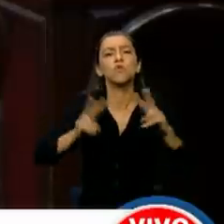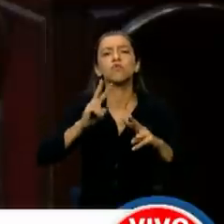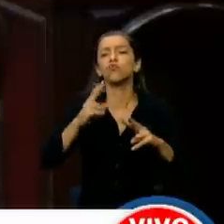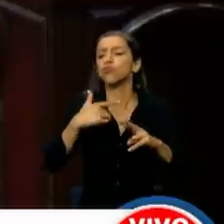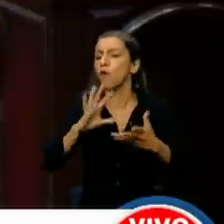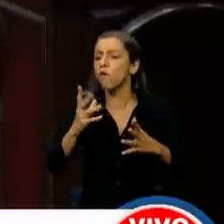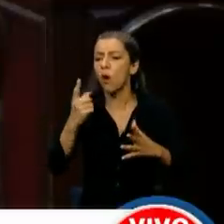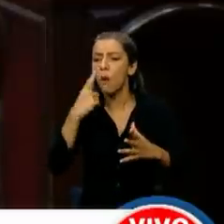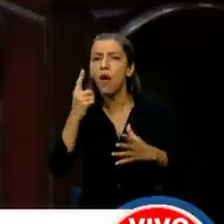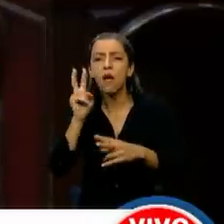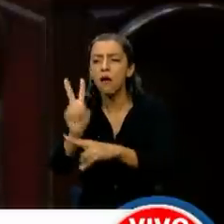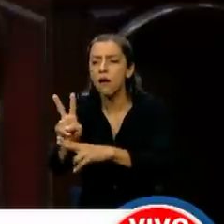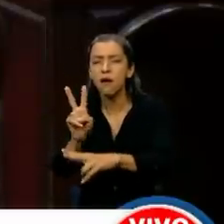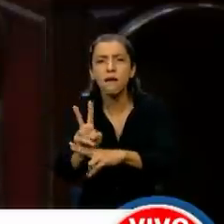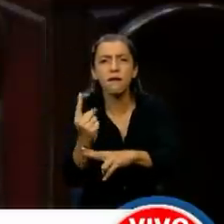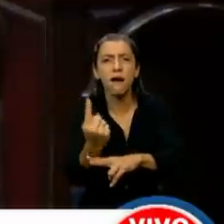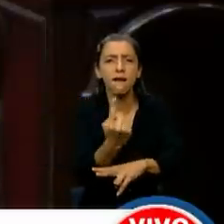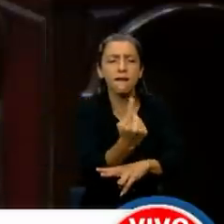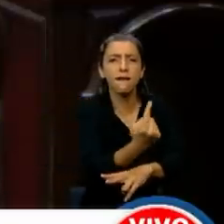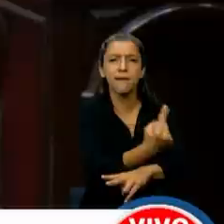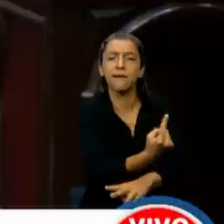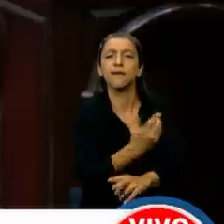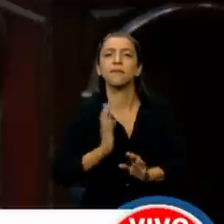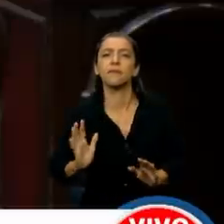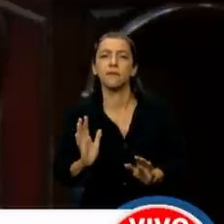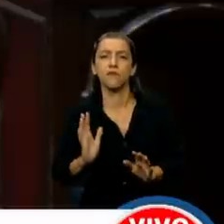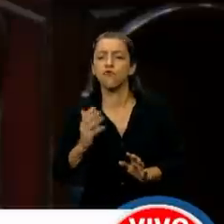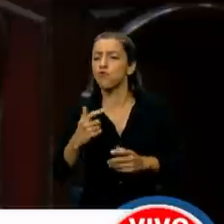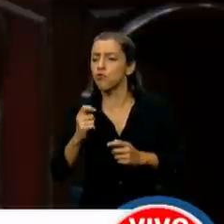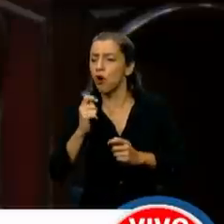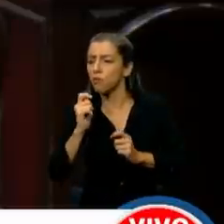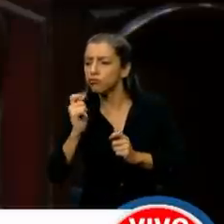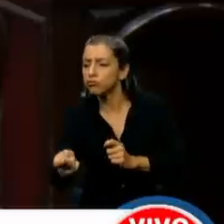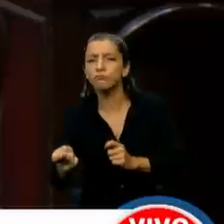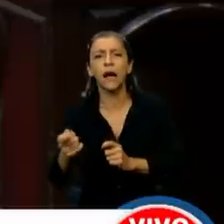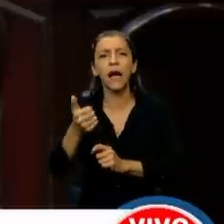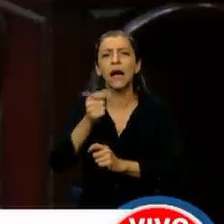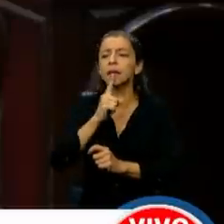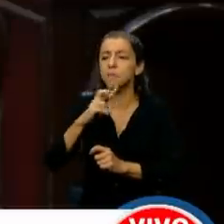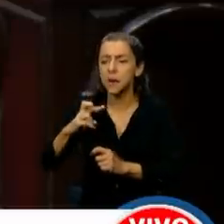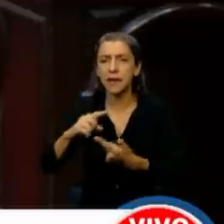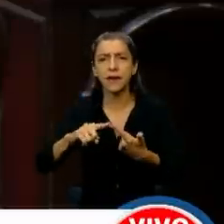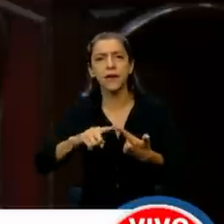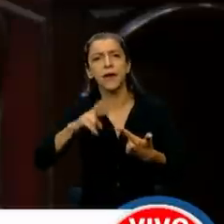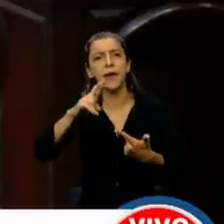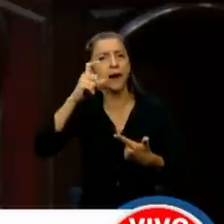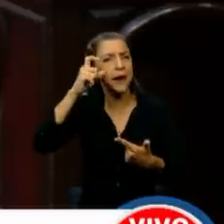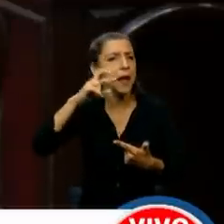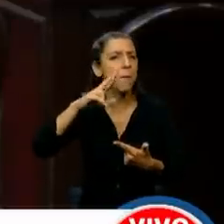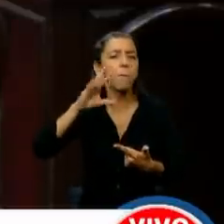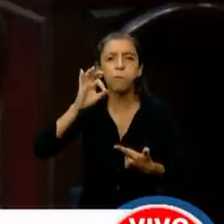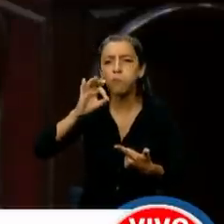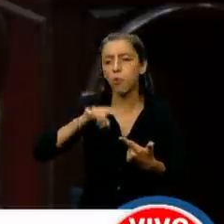este estado además con herramientas como los atp o los repro encabezó el más